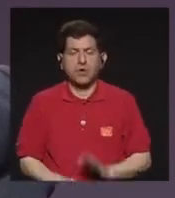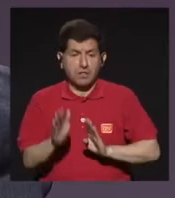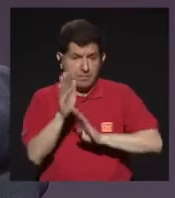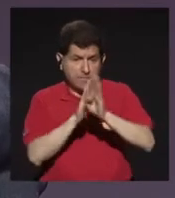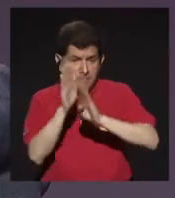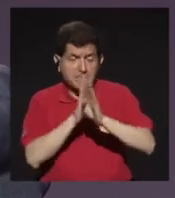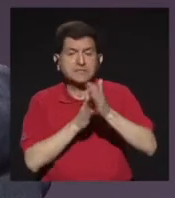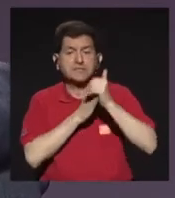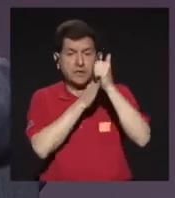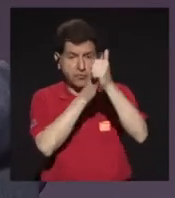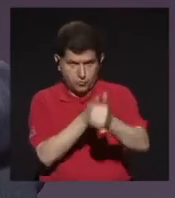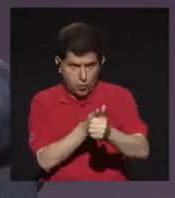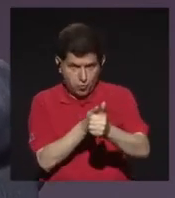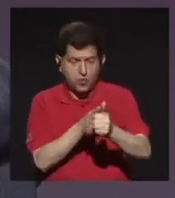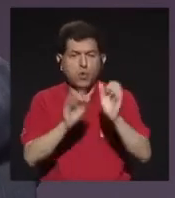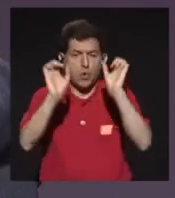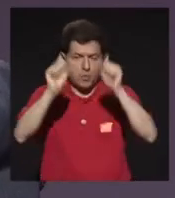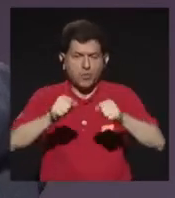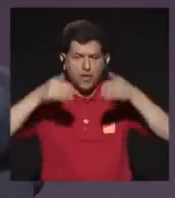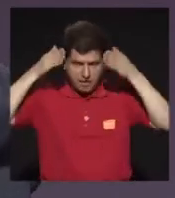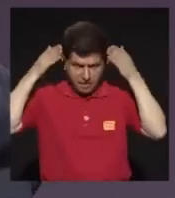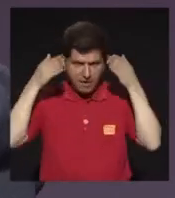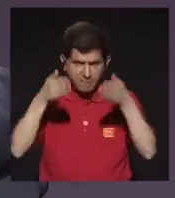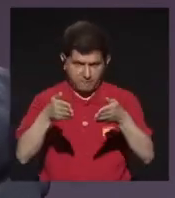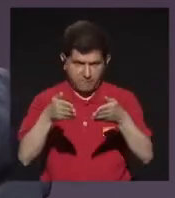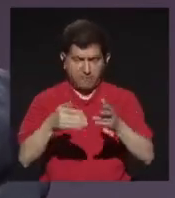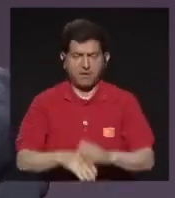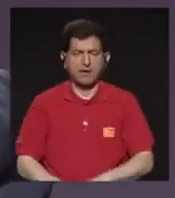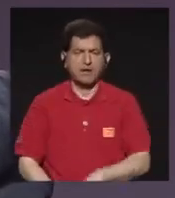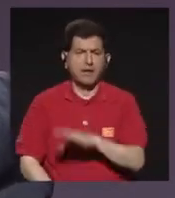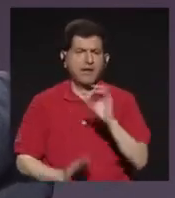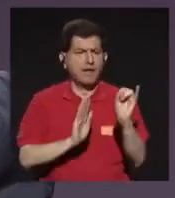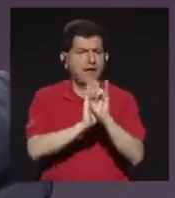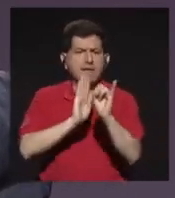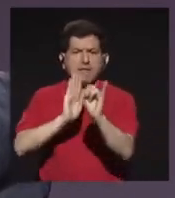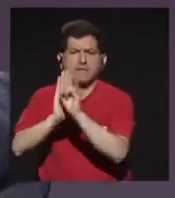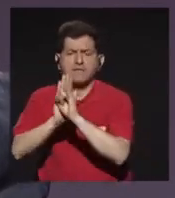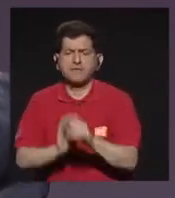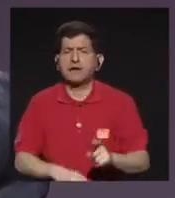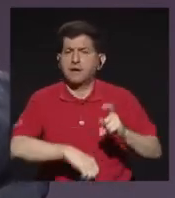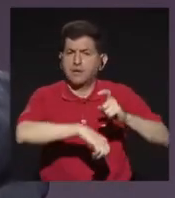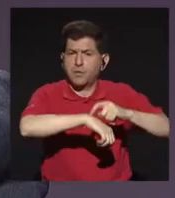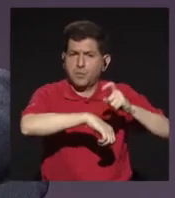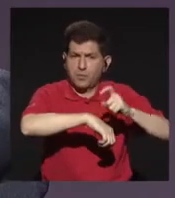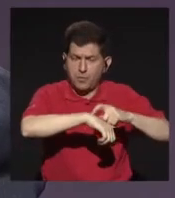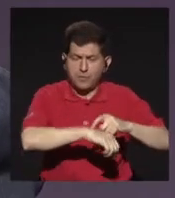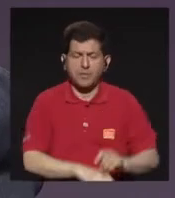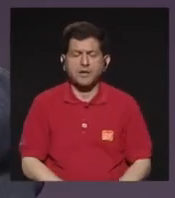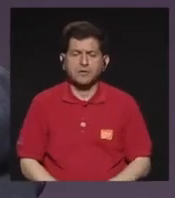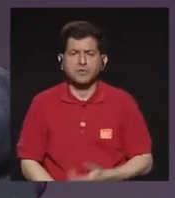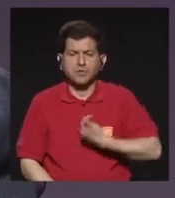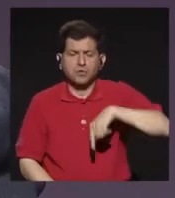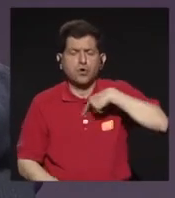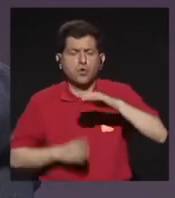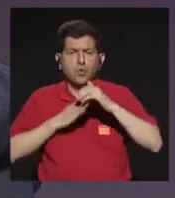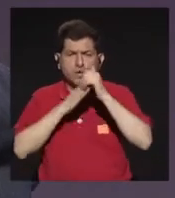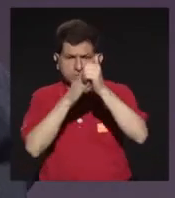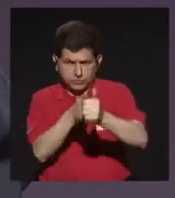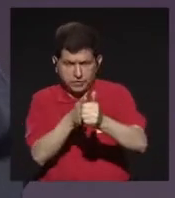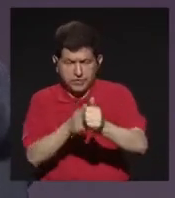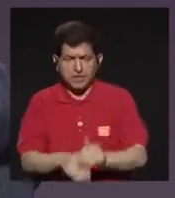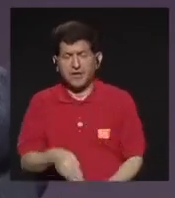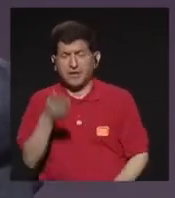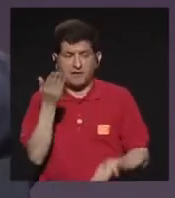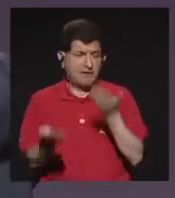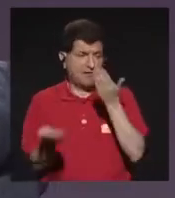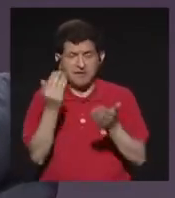desarrollar ese liderazgo enfocado, ¿verdad? Y que poder identificar los momentos en los que nuestro liderazgo puede no estar